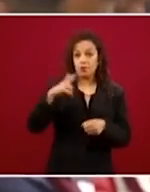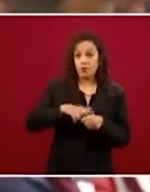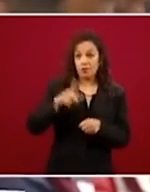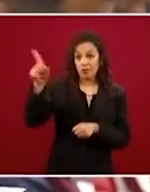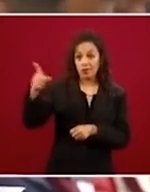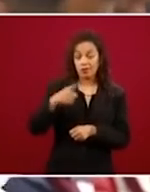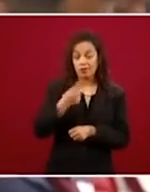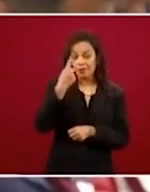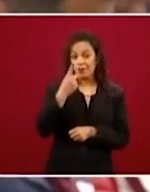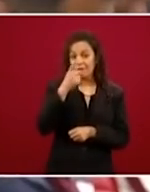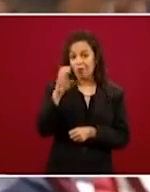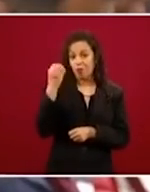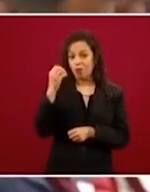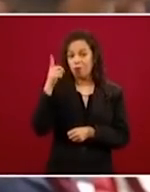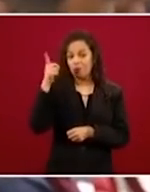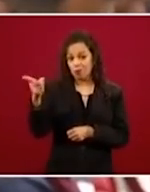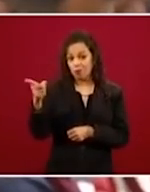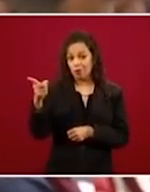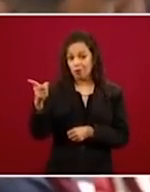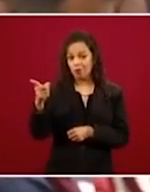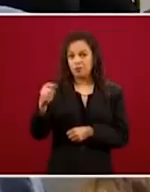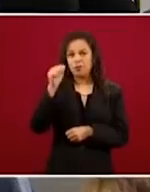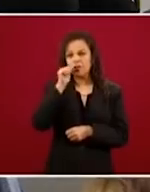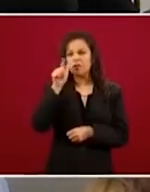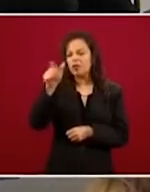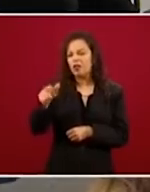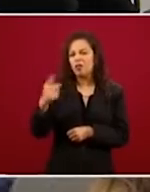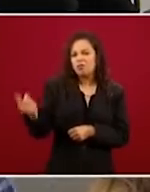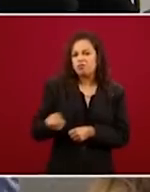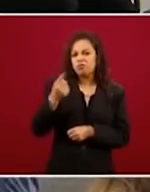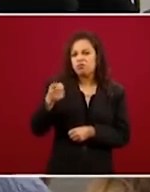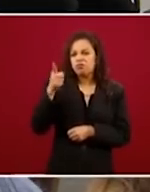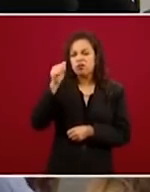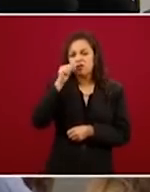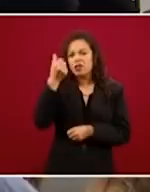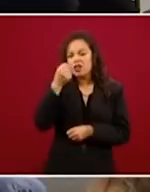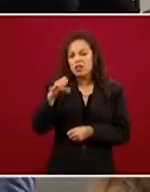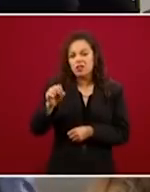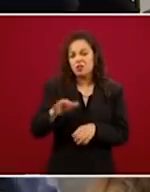de octubre también aquí tengo este toda una carpeta